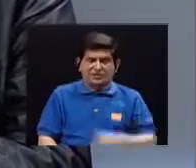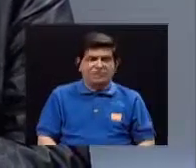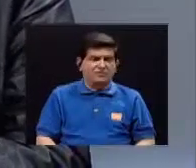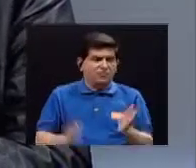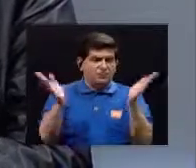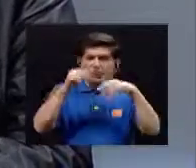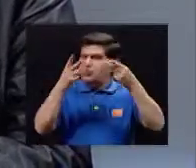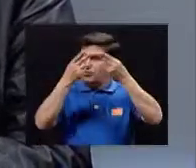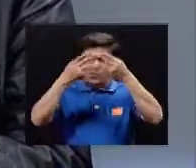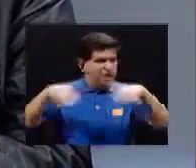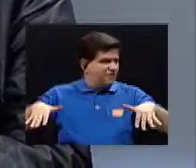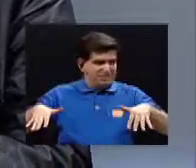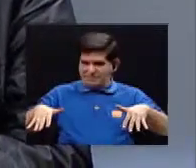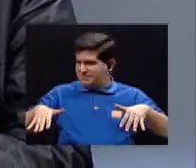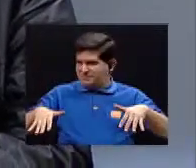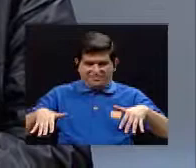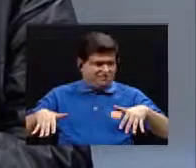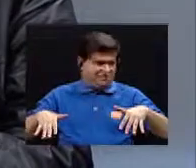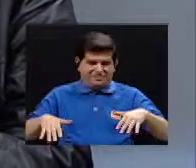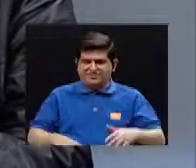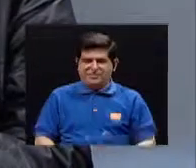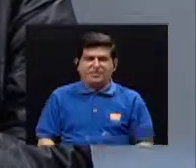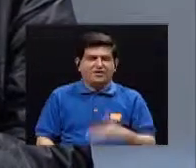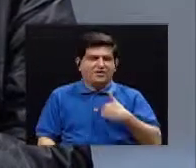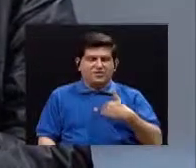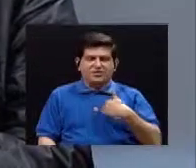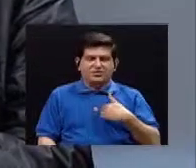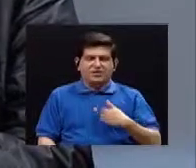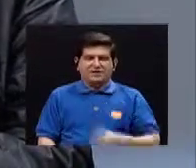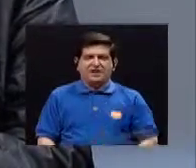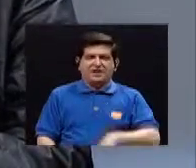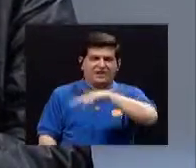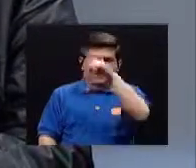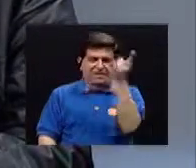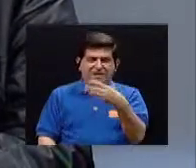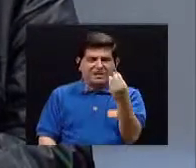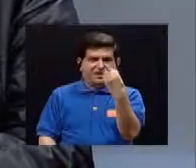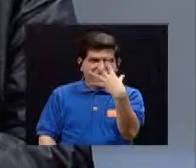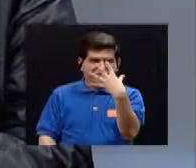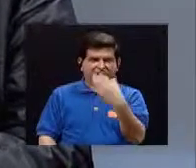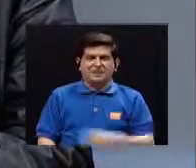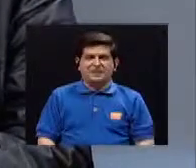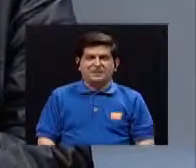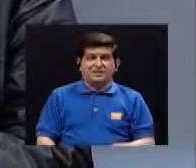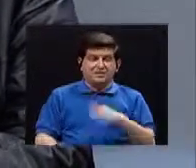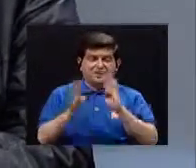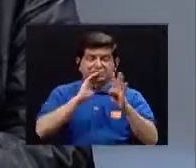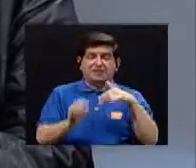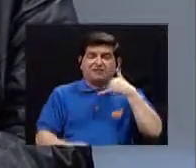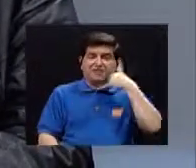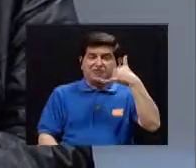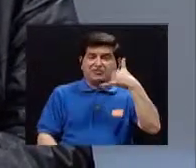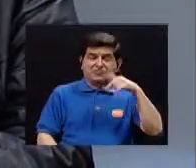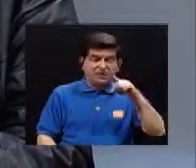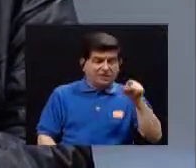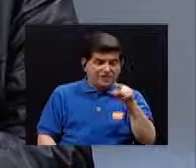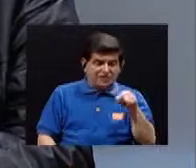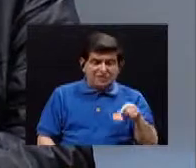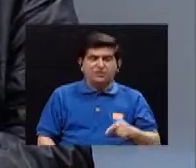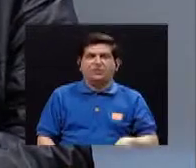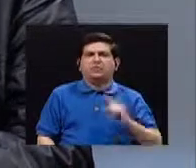por teléfono es si no existía en internet no existían no había skype no había nada de estas cosas se hablaba